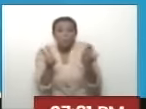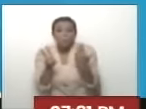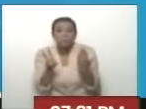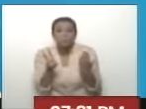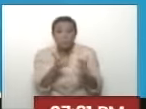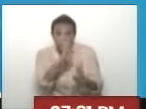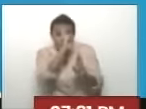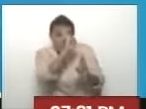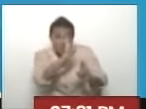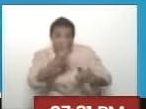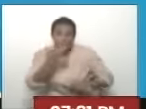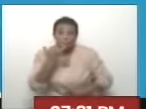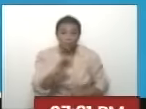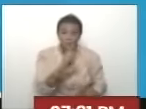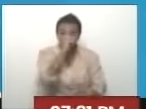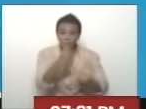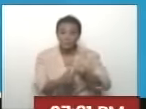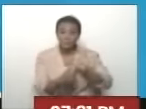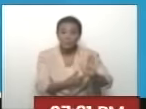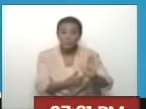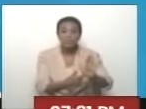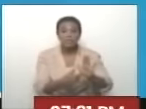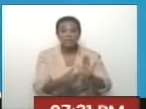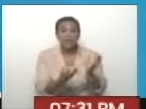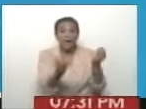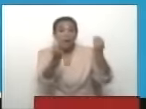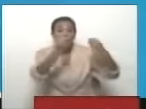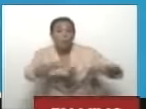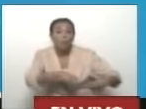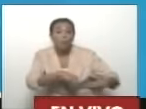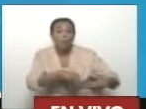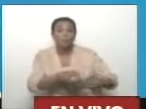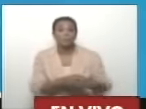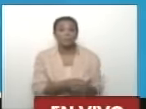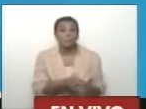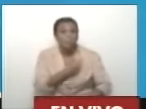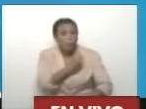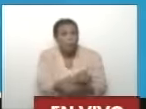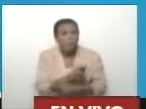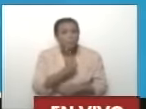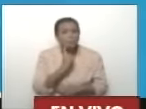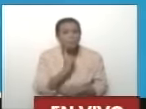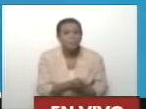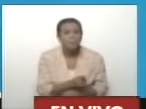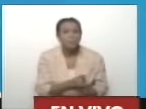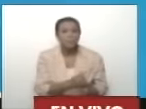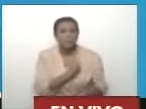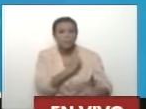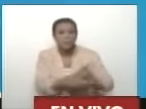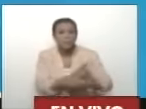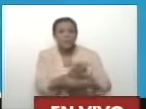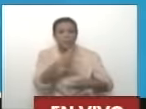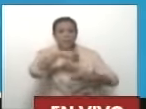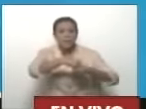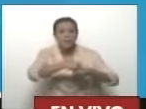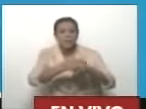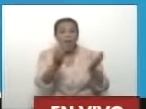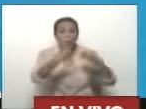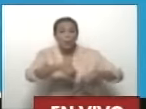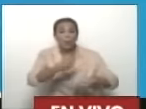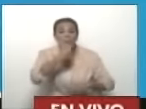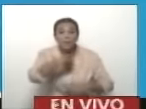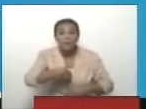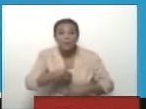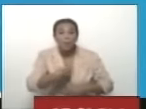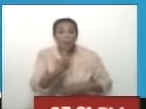el respeto del consentimiento mutuo obligatorio dentro del marco del Acuerdo de Ginebra para